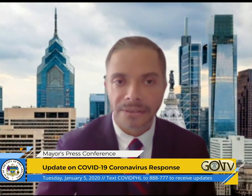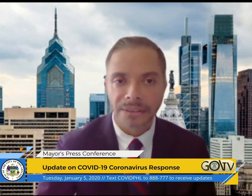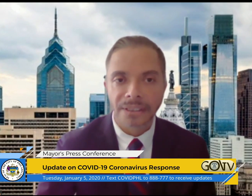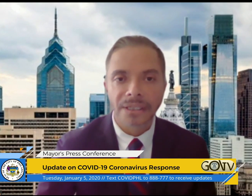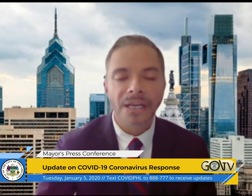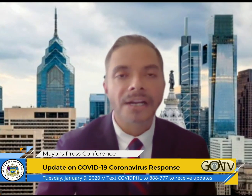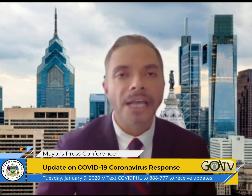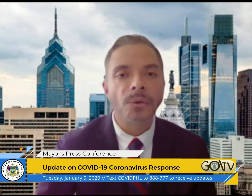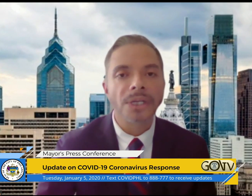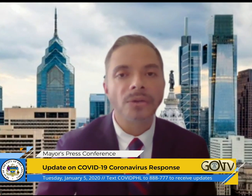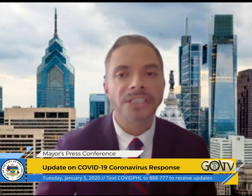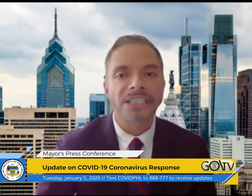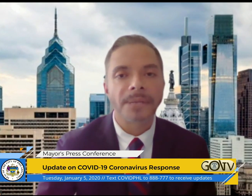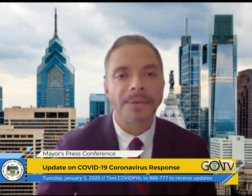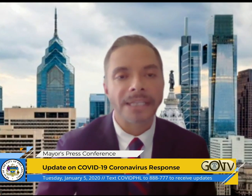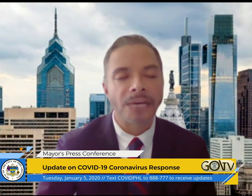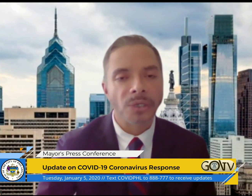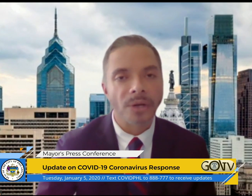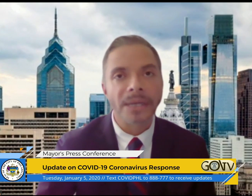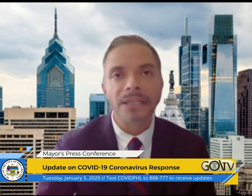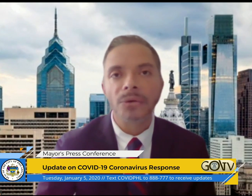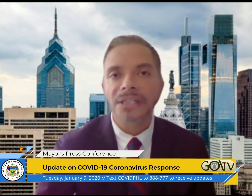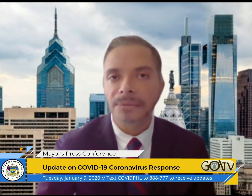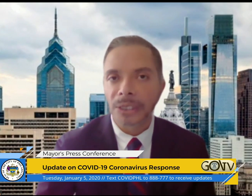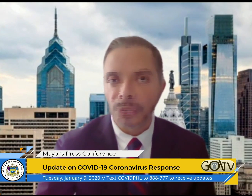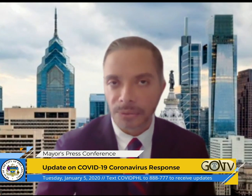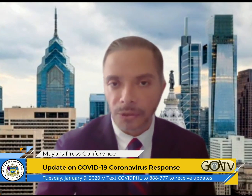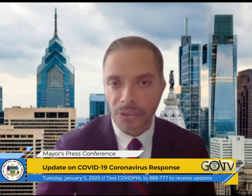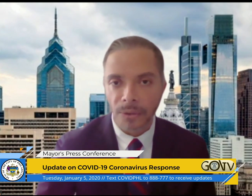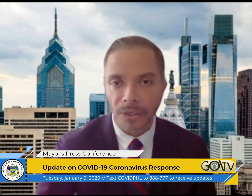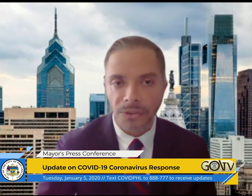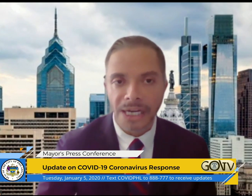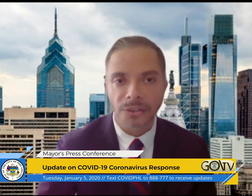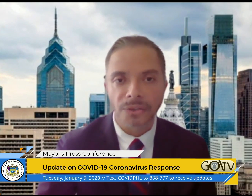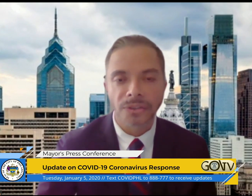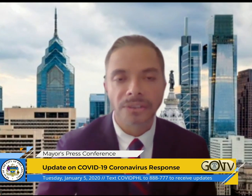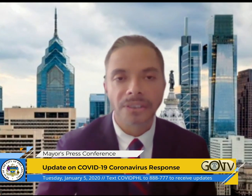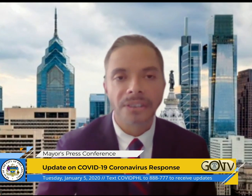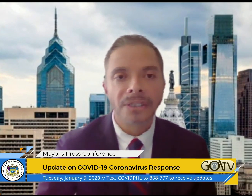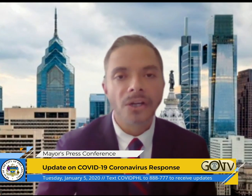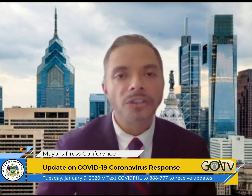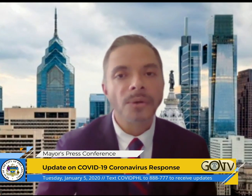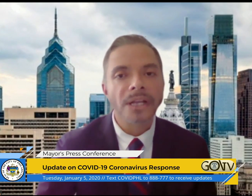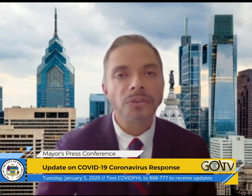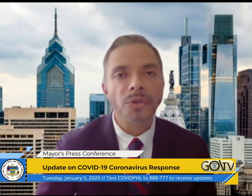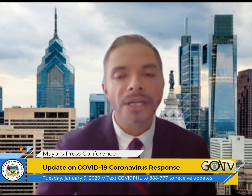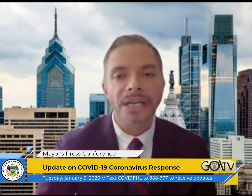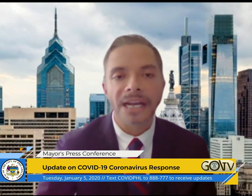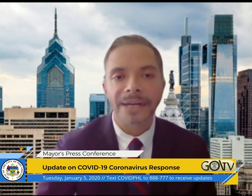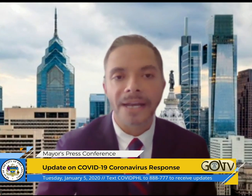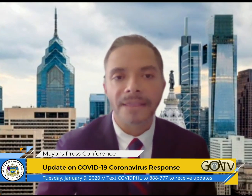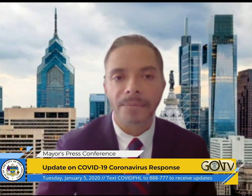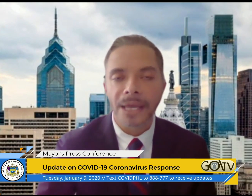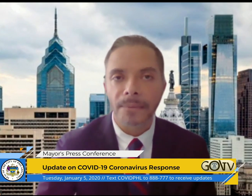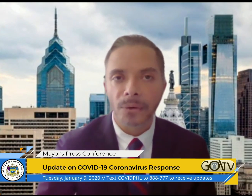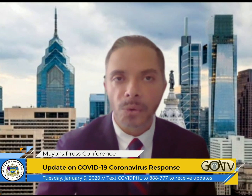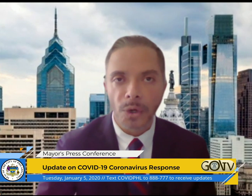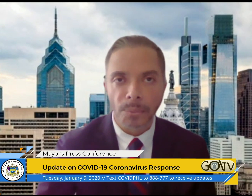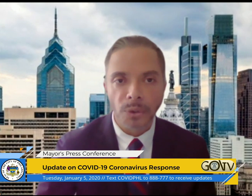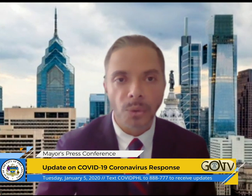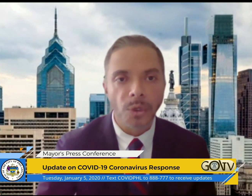B1.1.7. El Reino Unido está experimentando actualmente un crecimiento explosivo de los casos. Los modelos sugieren que la